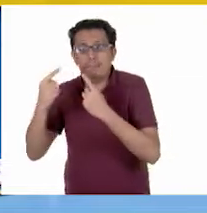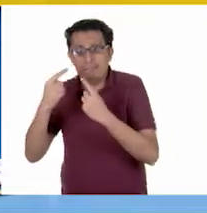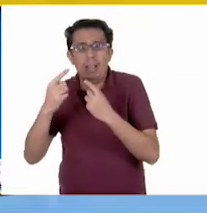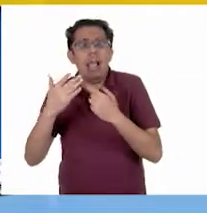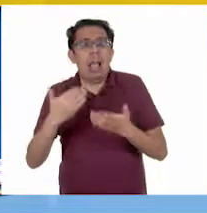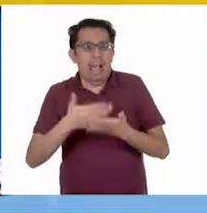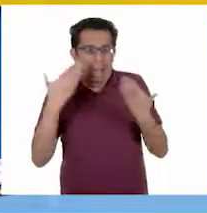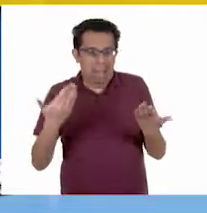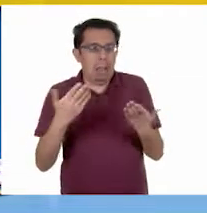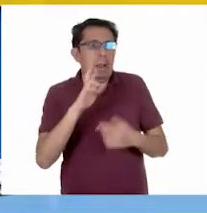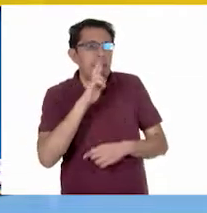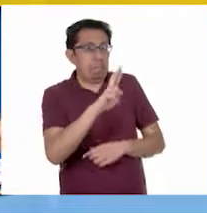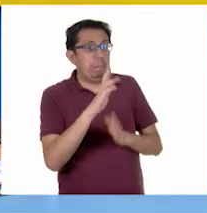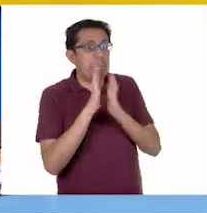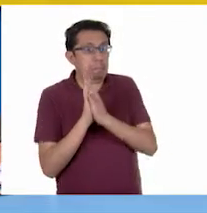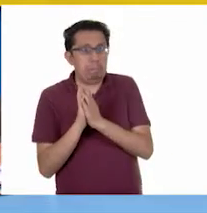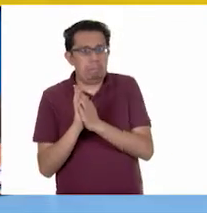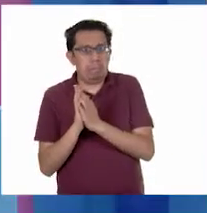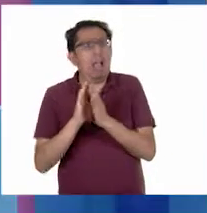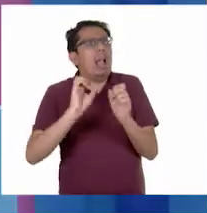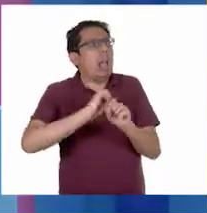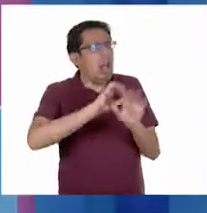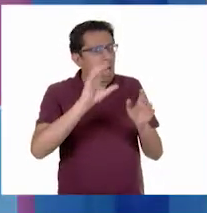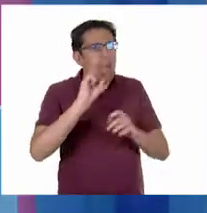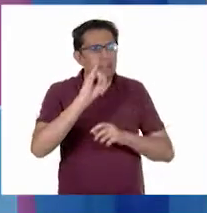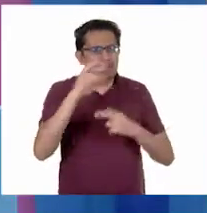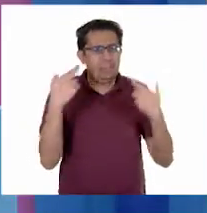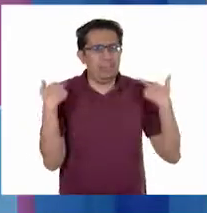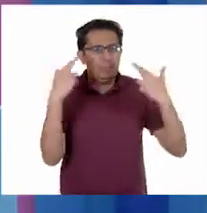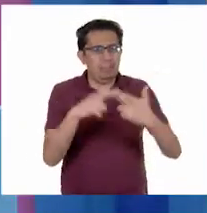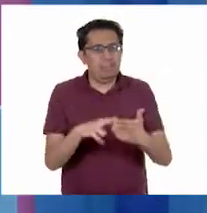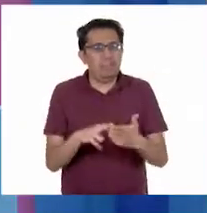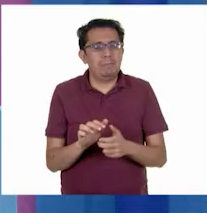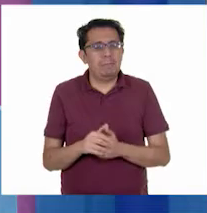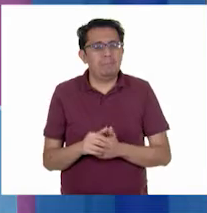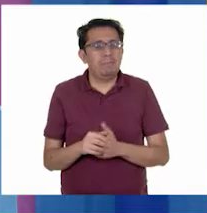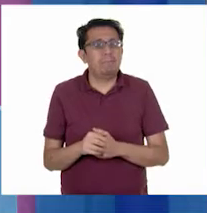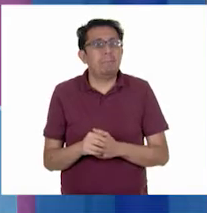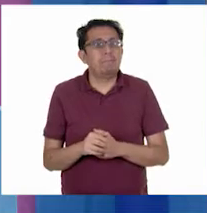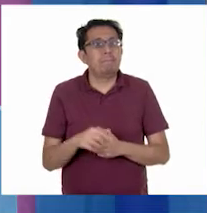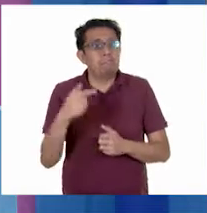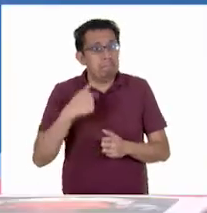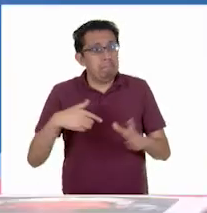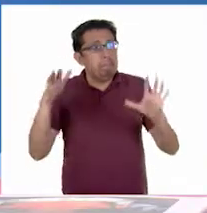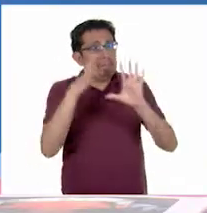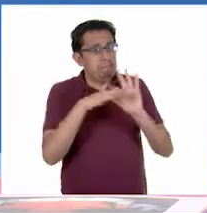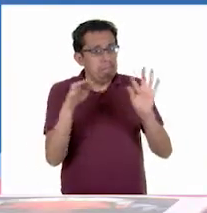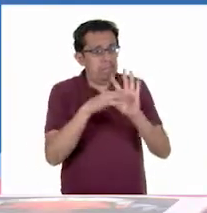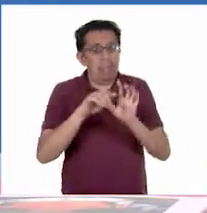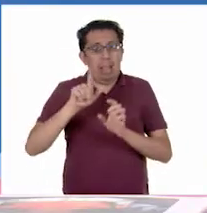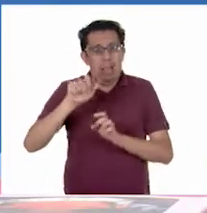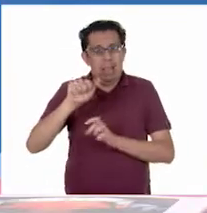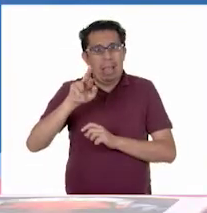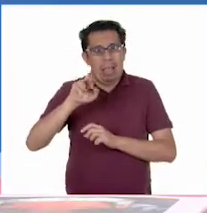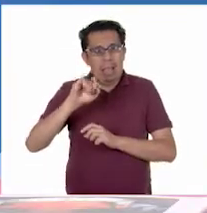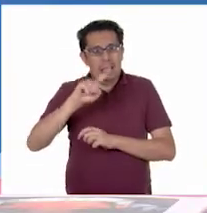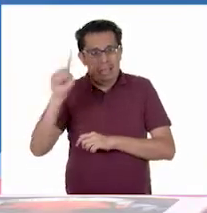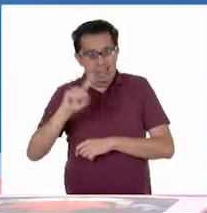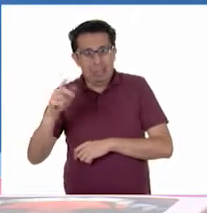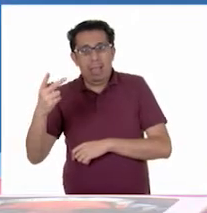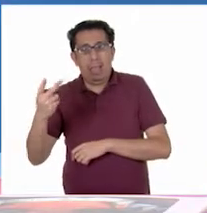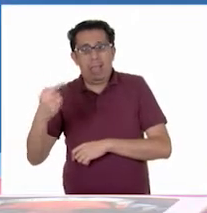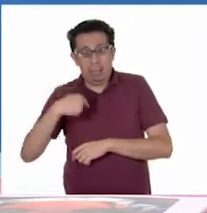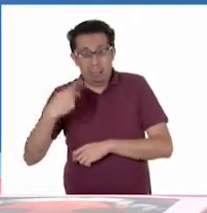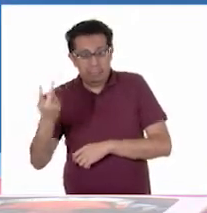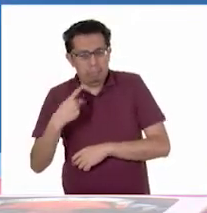ustedes analizando? ¡Claro que sí, profesor! Bueno, te cuento que Larisa y yo acordamos